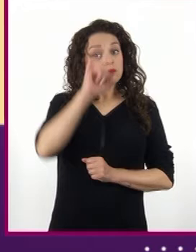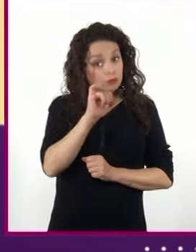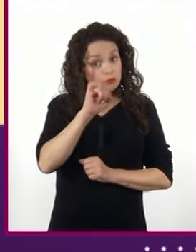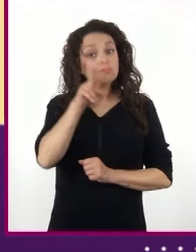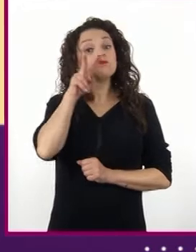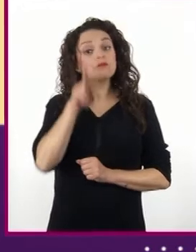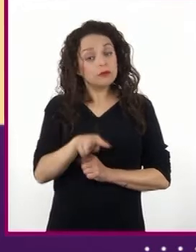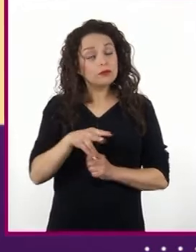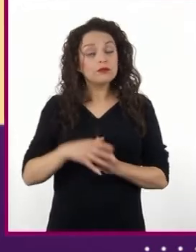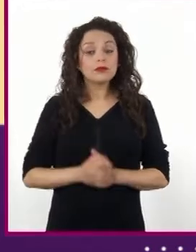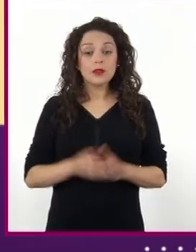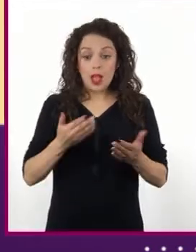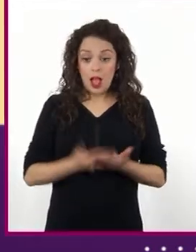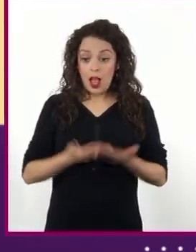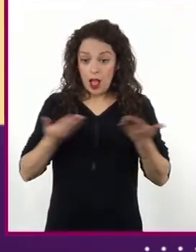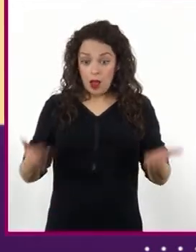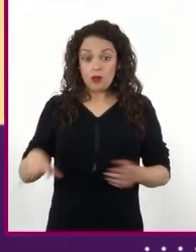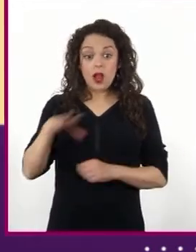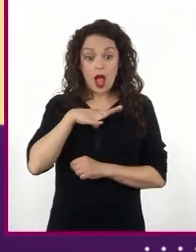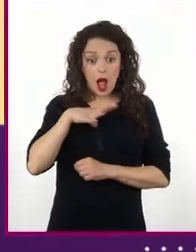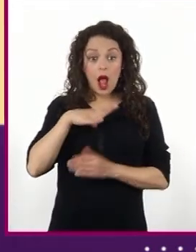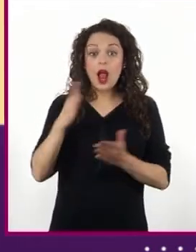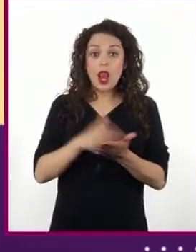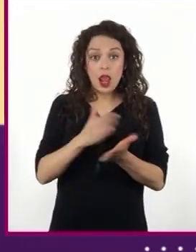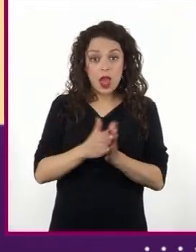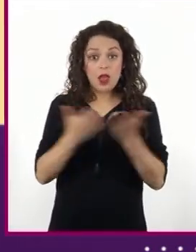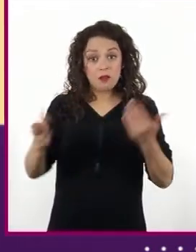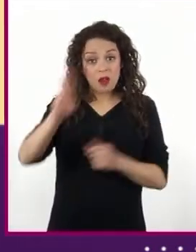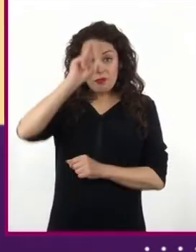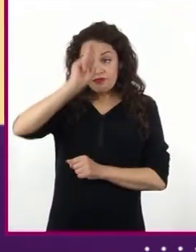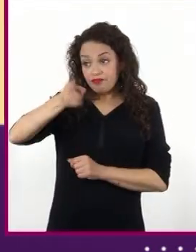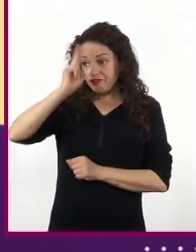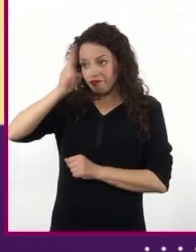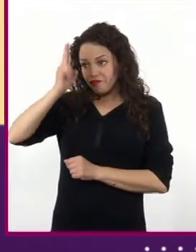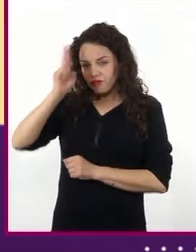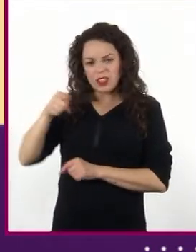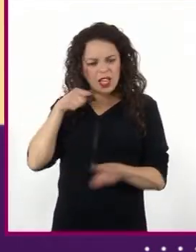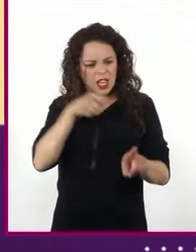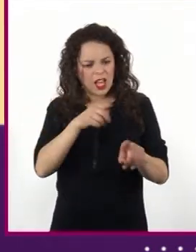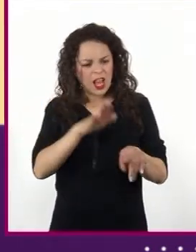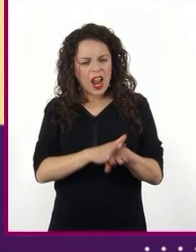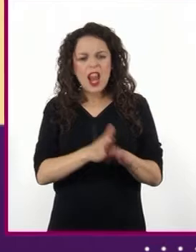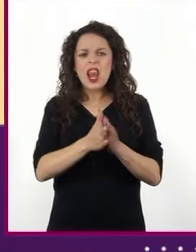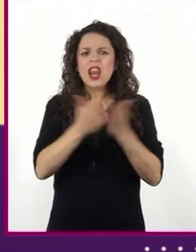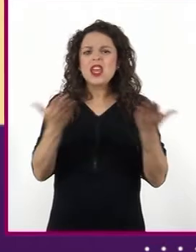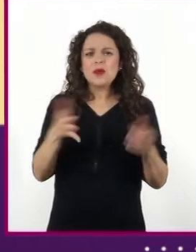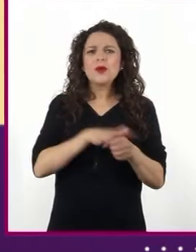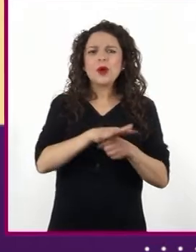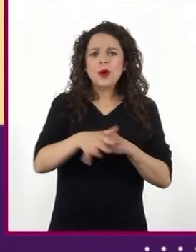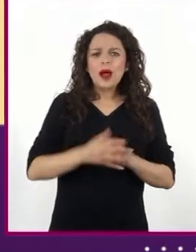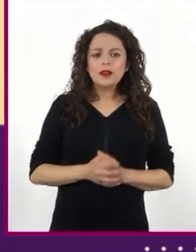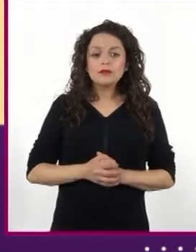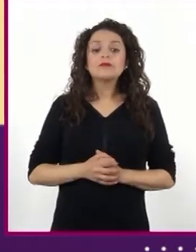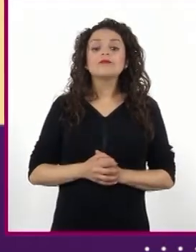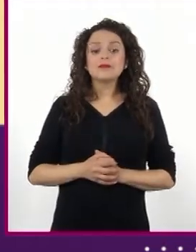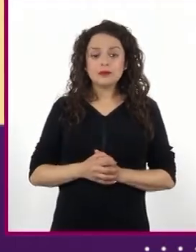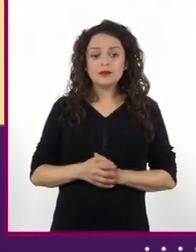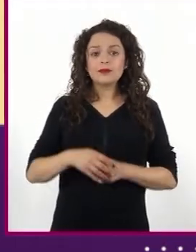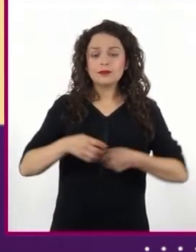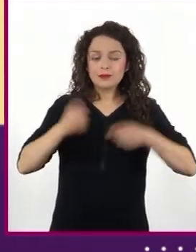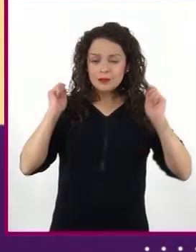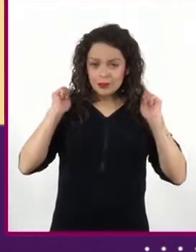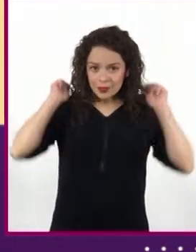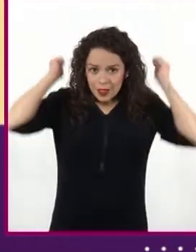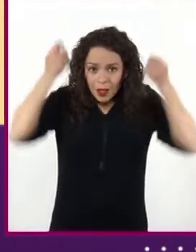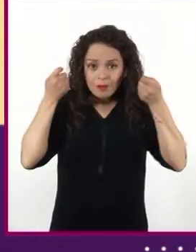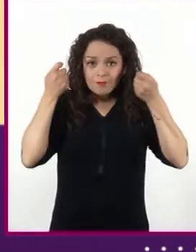En la actualidad existen libros prohibidos. ¿De qué libro se trataba? Perucita Roja. Sí, la